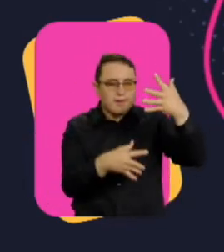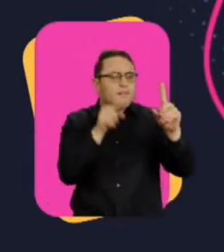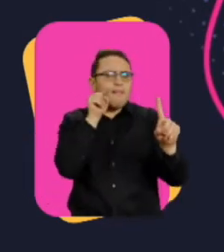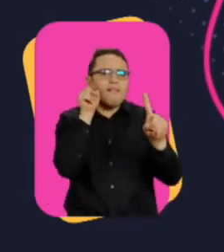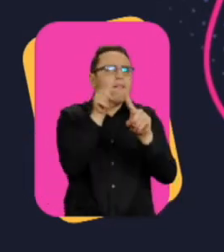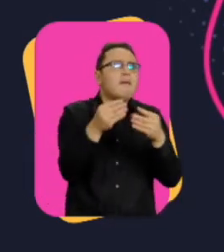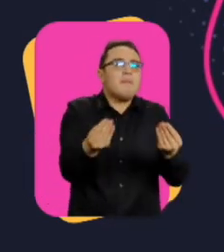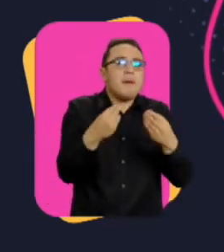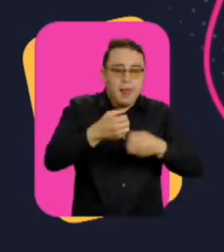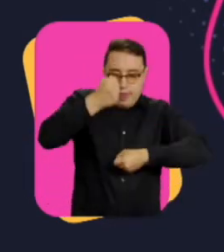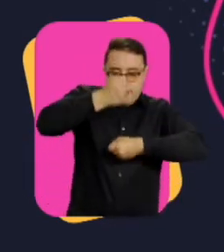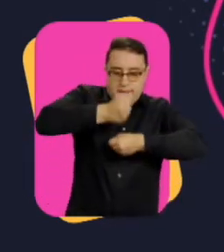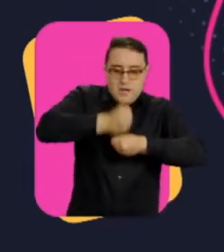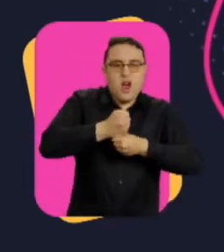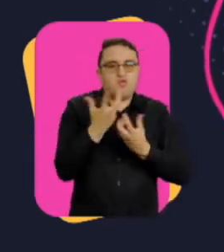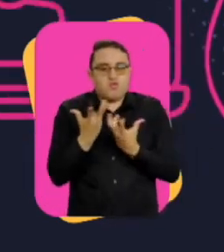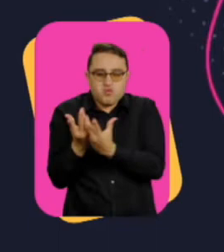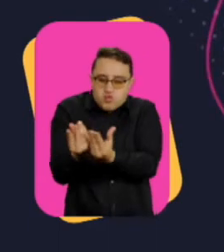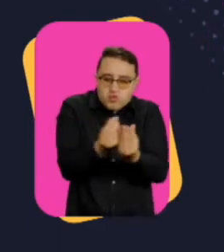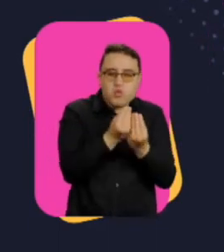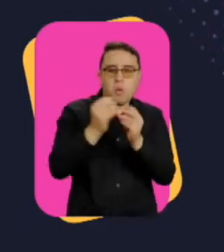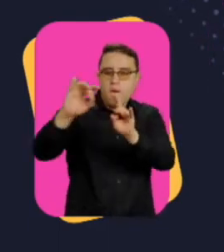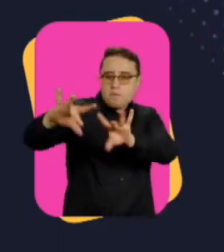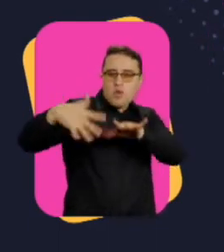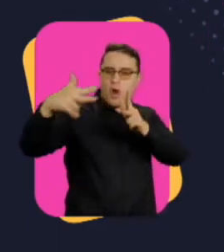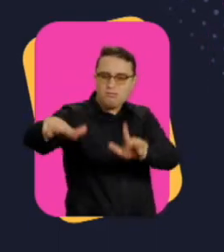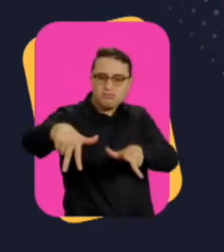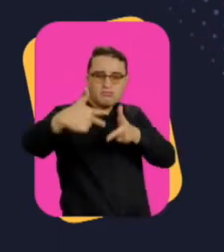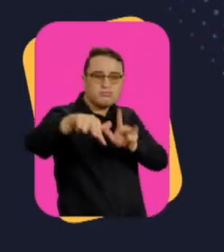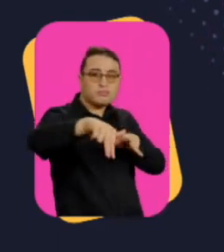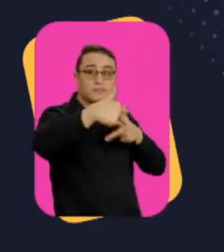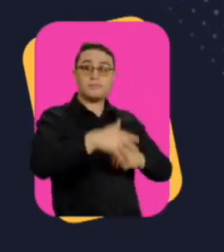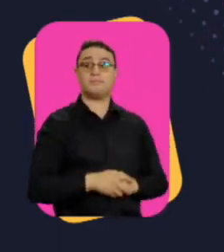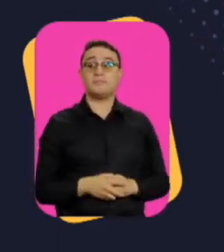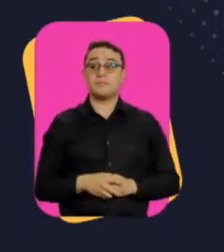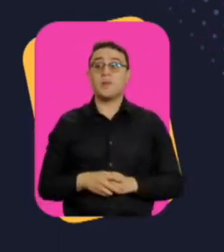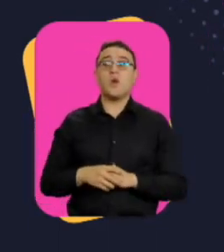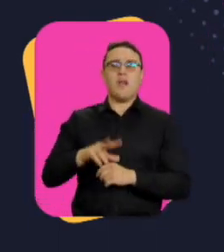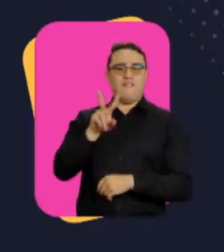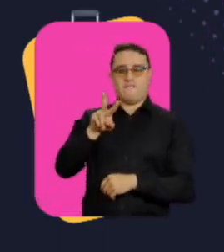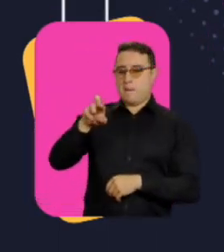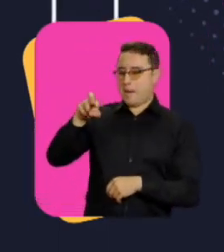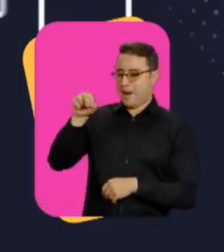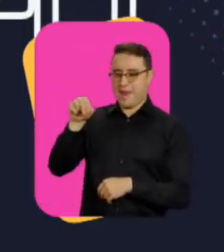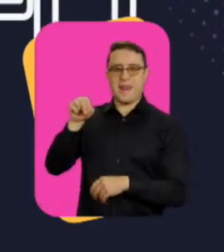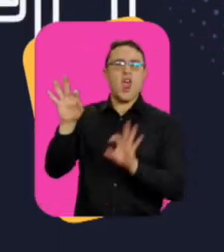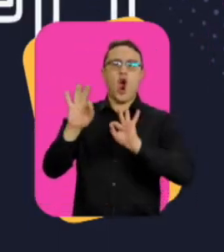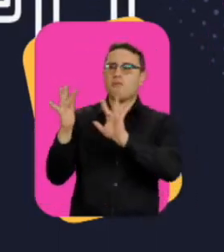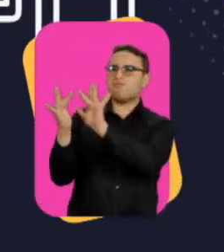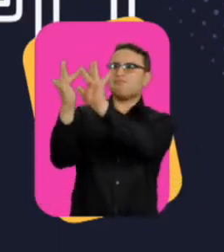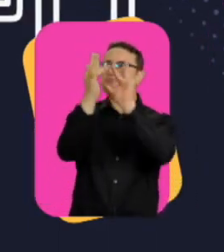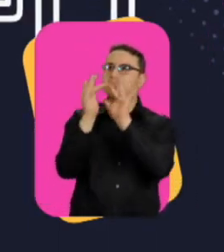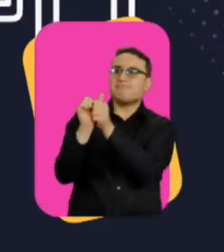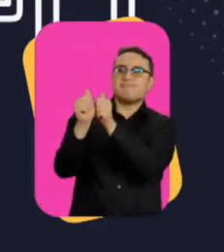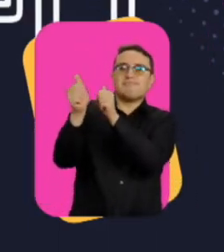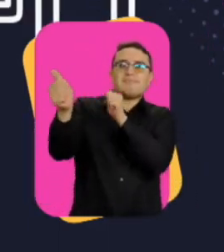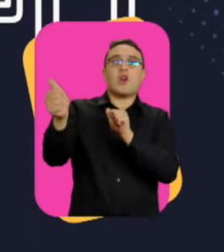en equipos y encuentros virtuales. Conexión remota o VPN entre los equipos en casa y el